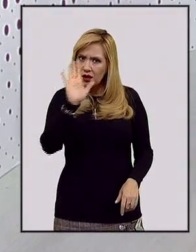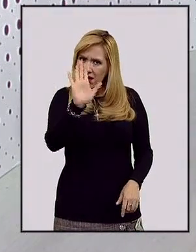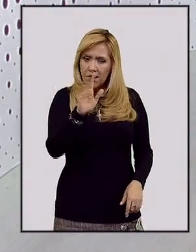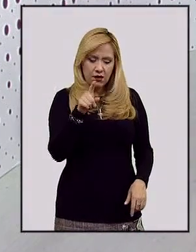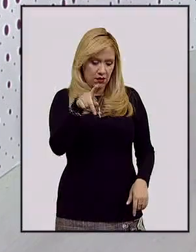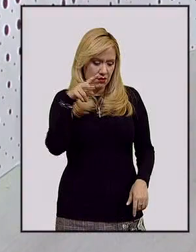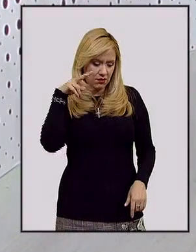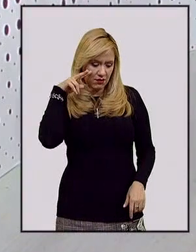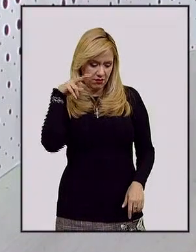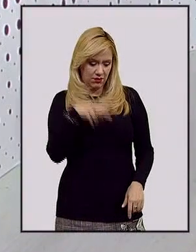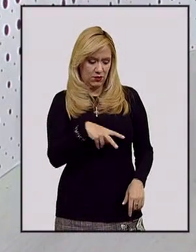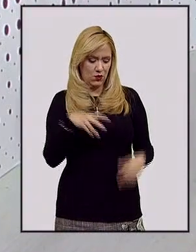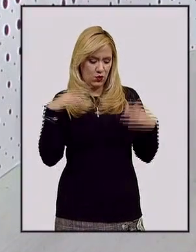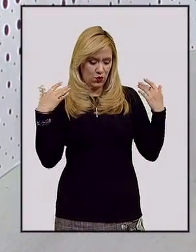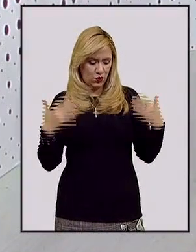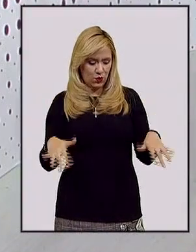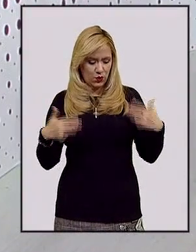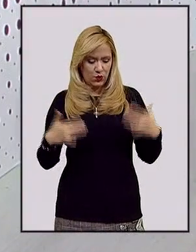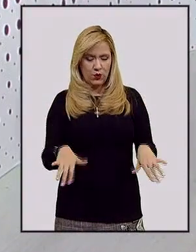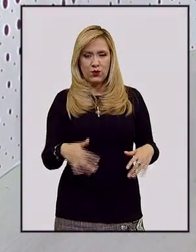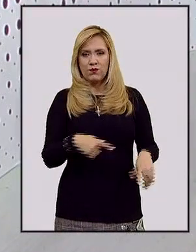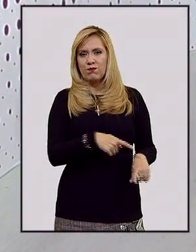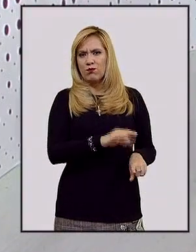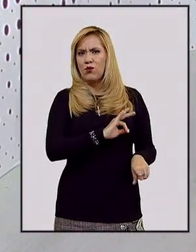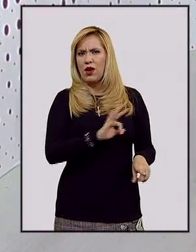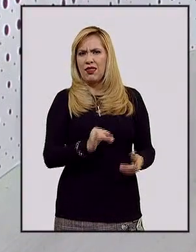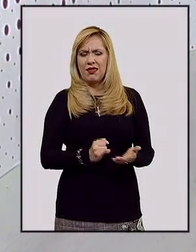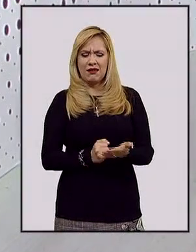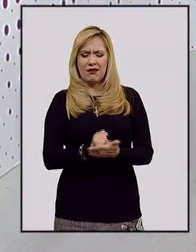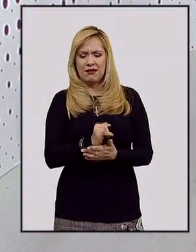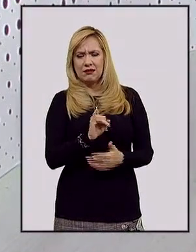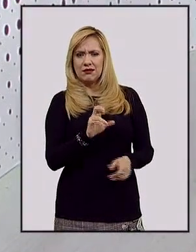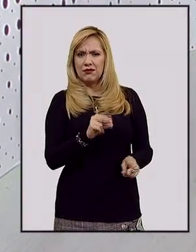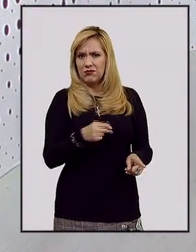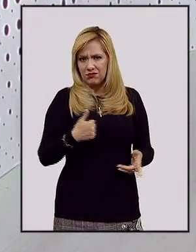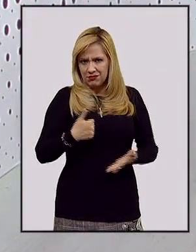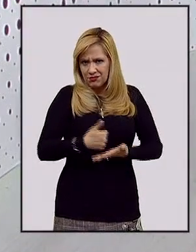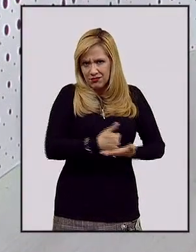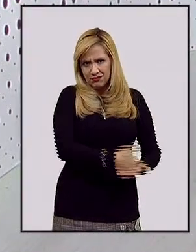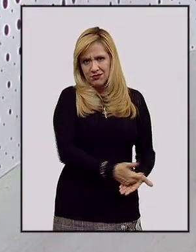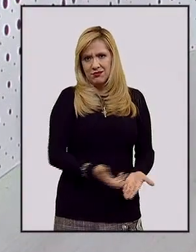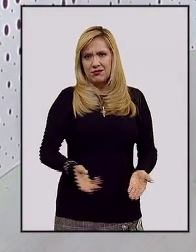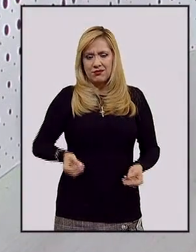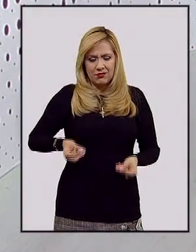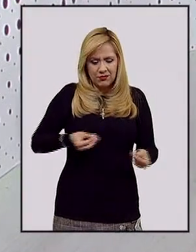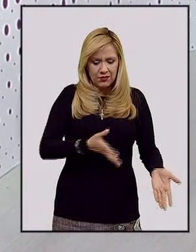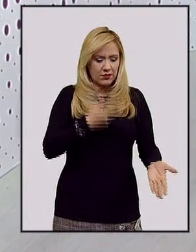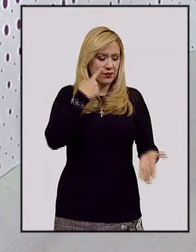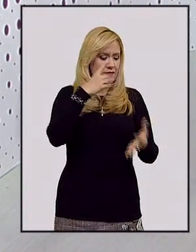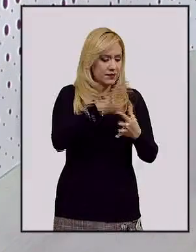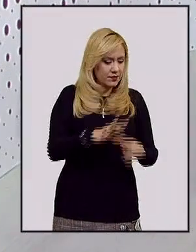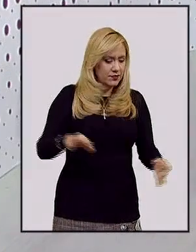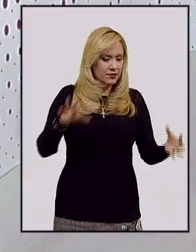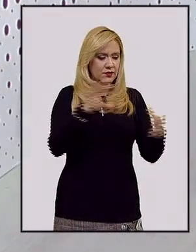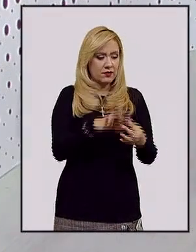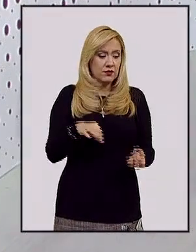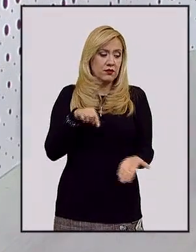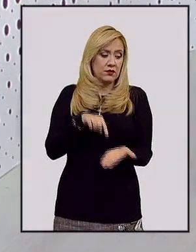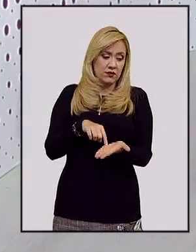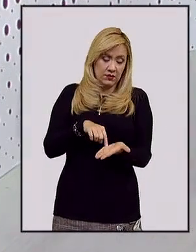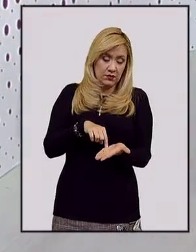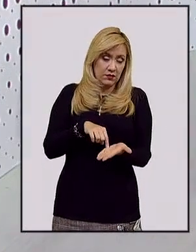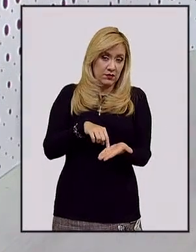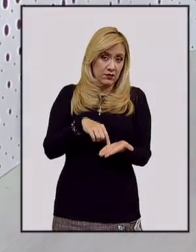proceso la capacidad de tomar una decisión, pero además de darle todos los elementos para que esa decisión pueda